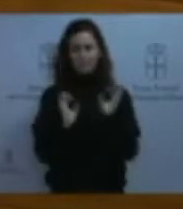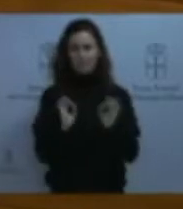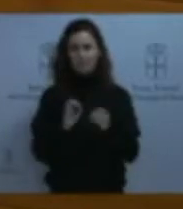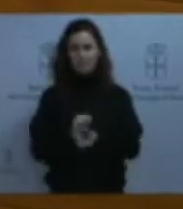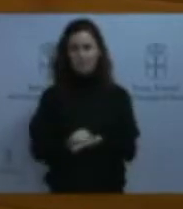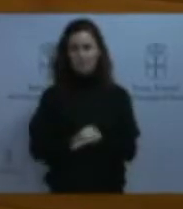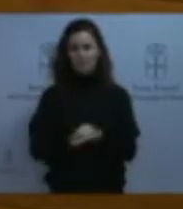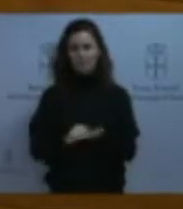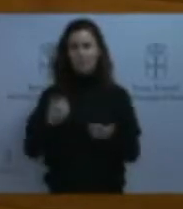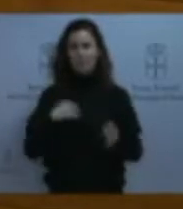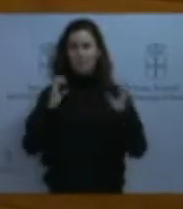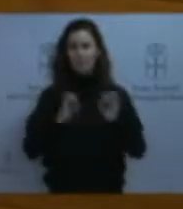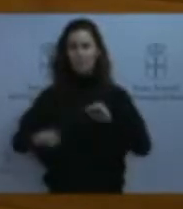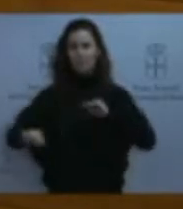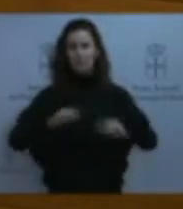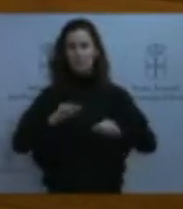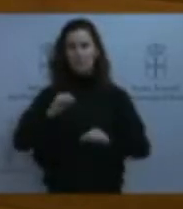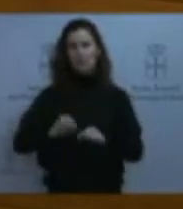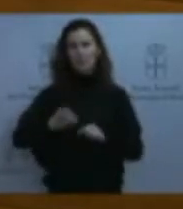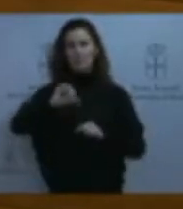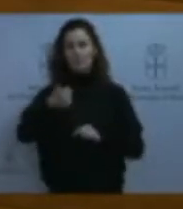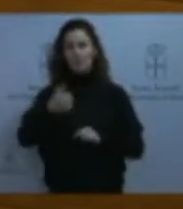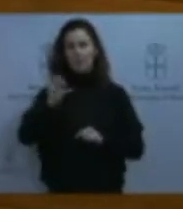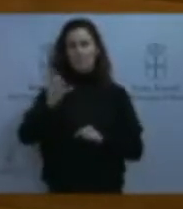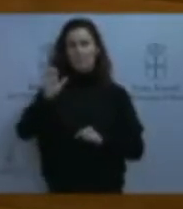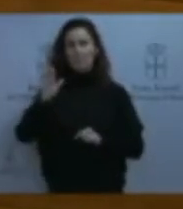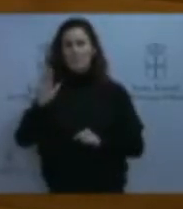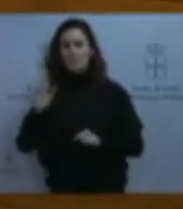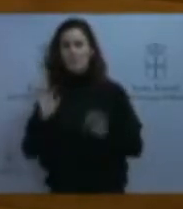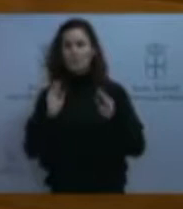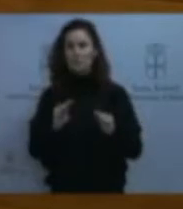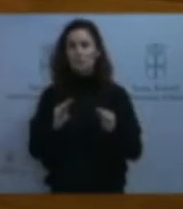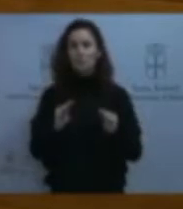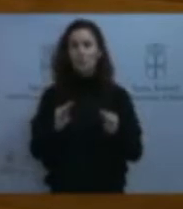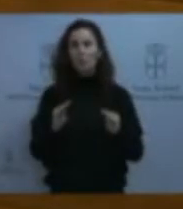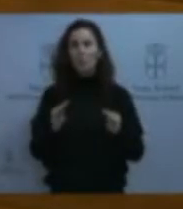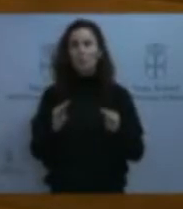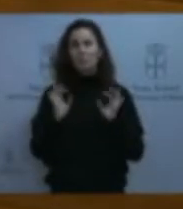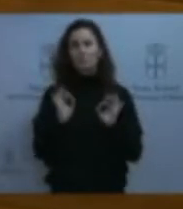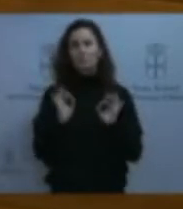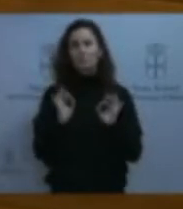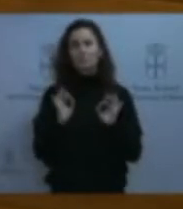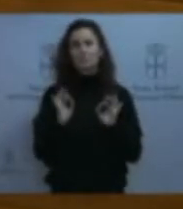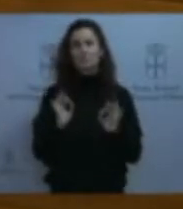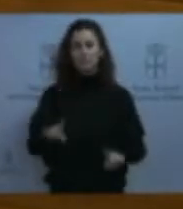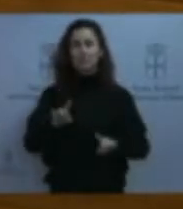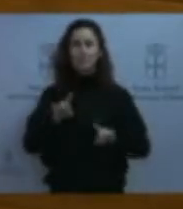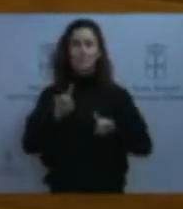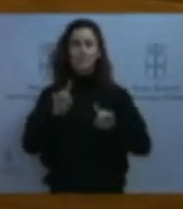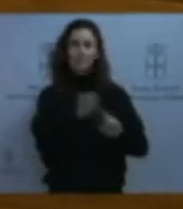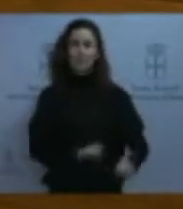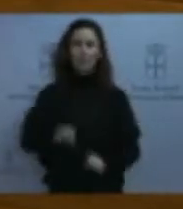aprobado por el Consejo Rector del SEPA y por la Comisión de Protección Civil del Principado de Asturias, que tiene que validar la Comisión de Protección Civil Nacional para